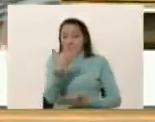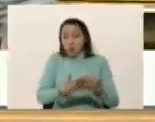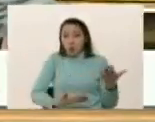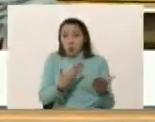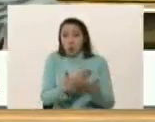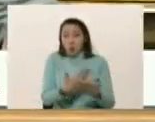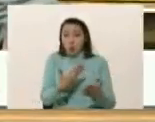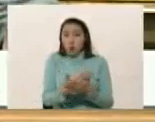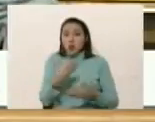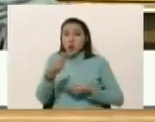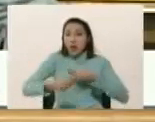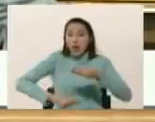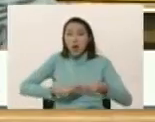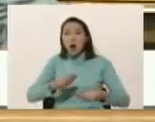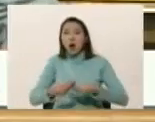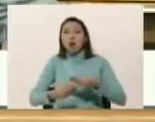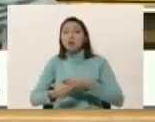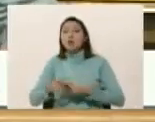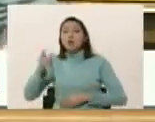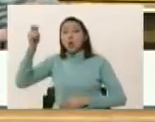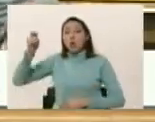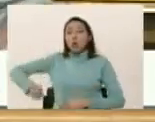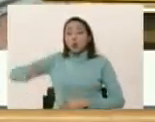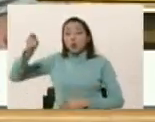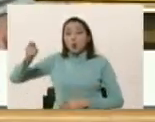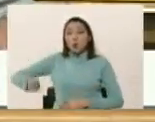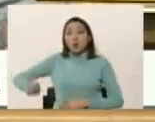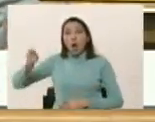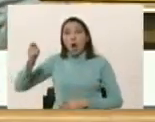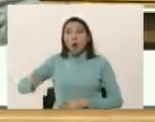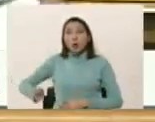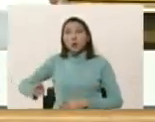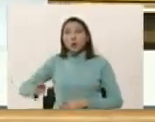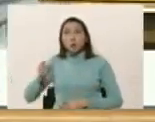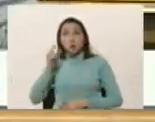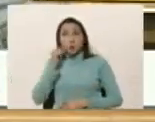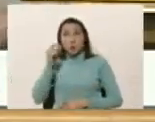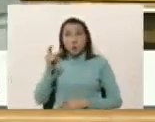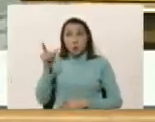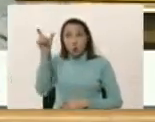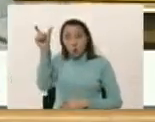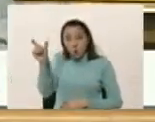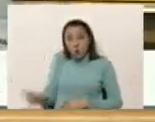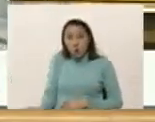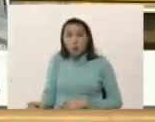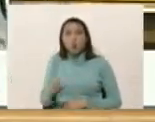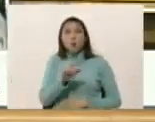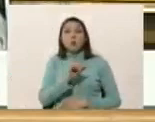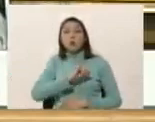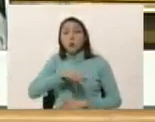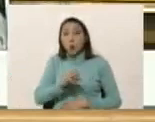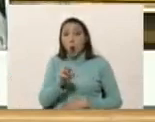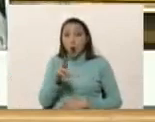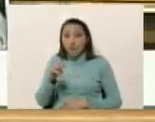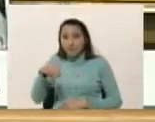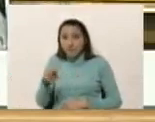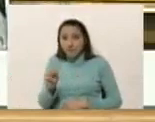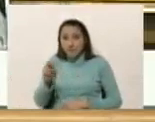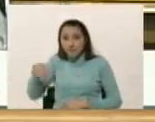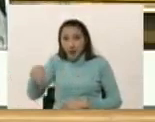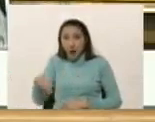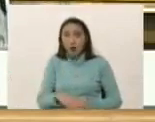por de diputado yorman en consideración la propuesta de diputado